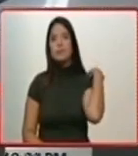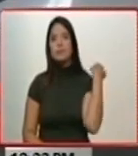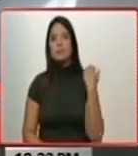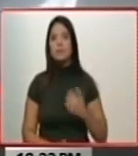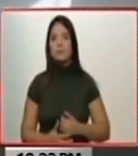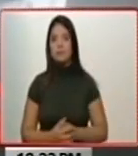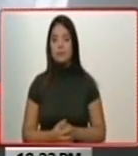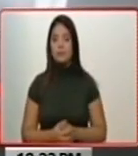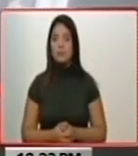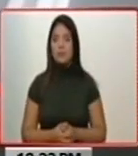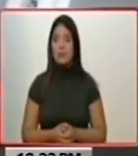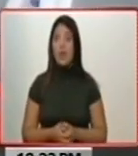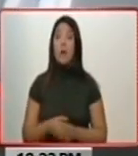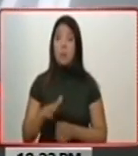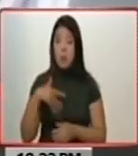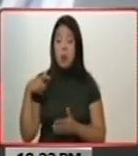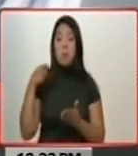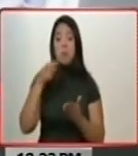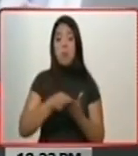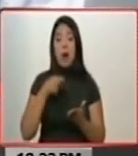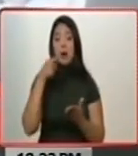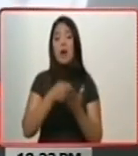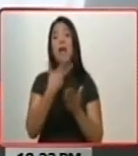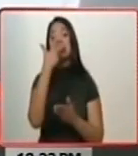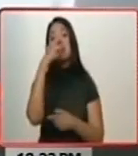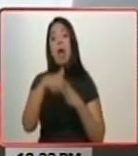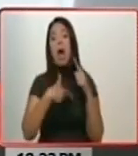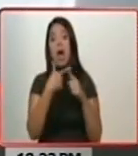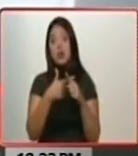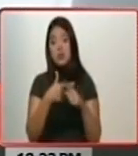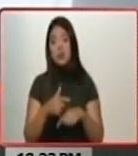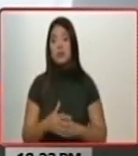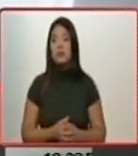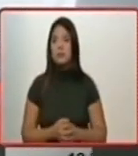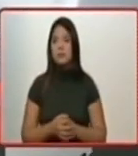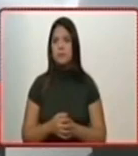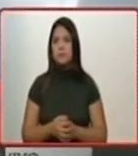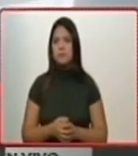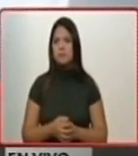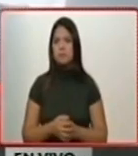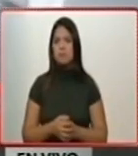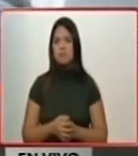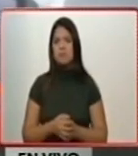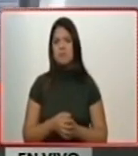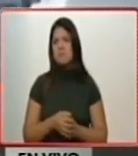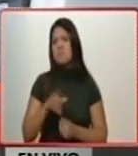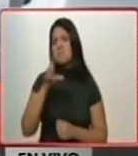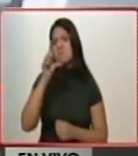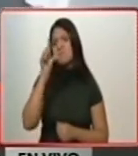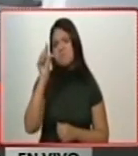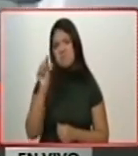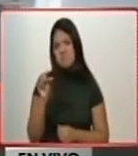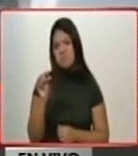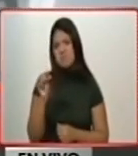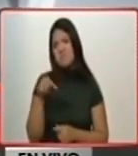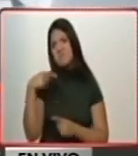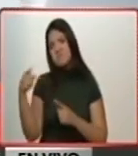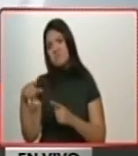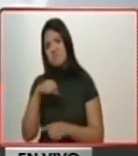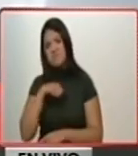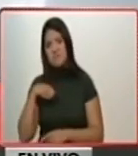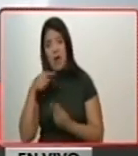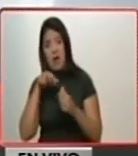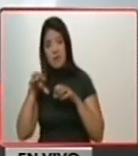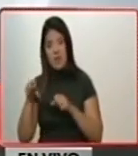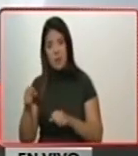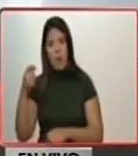para que se paguen en 3 años y cuesta una cuarta parte de lo que cuesta en el mercado